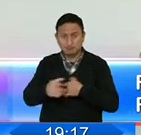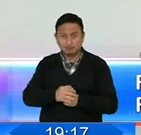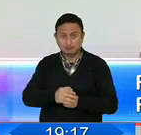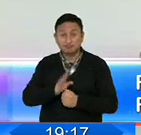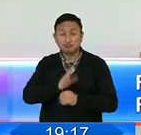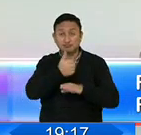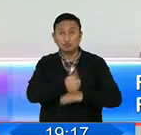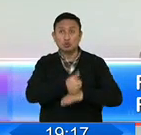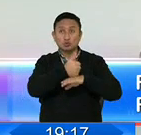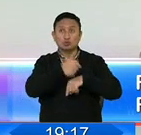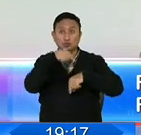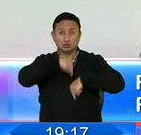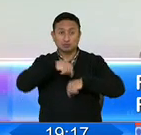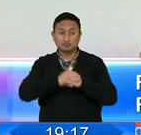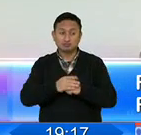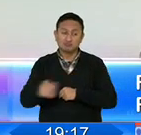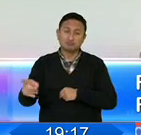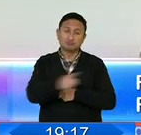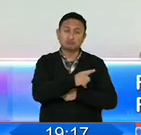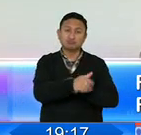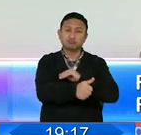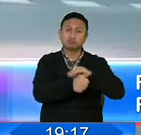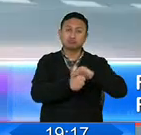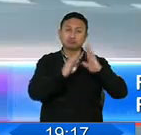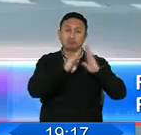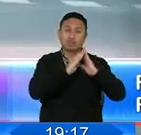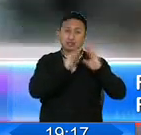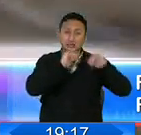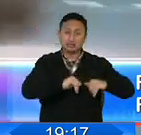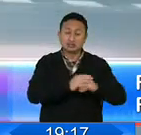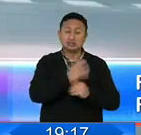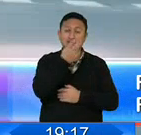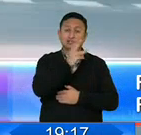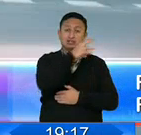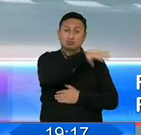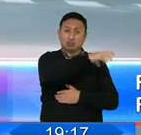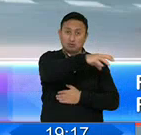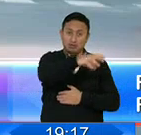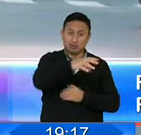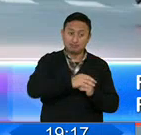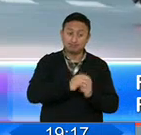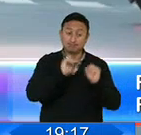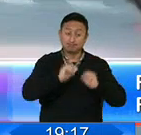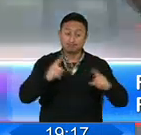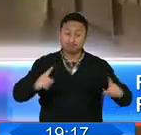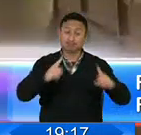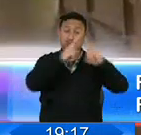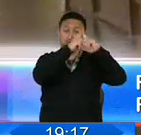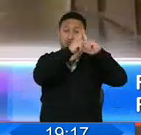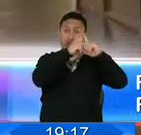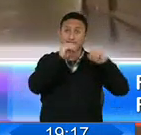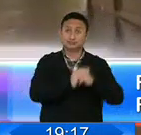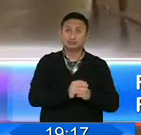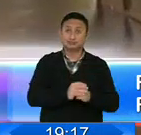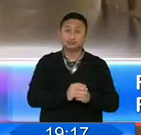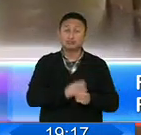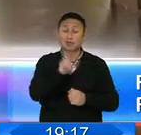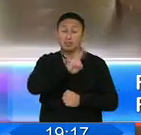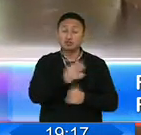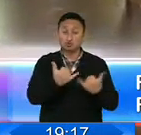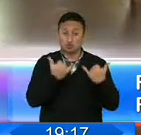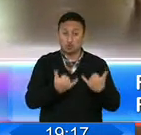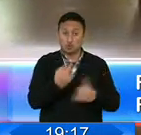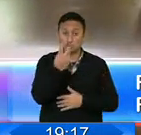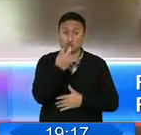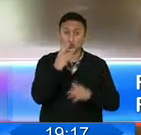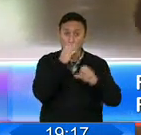autoridades decretaron un nuevo confinamiento en 16 departamentos, entre ellos París. La cuarentena iniciará la medianoche de este viernes y